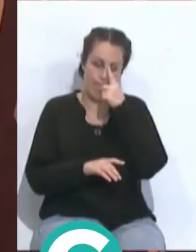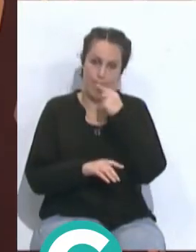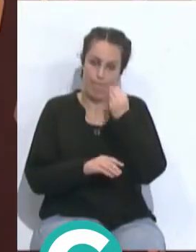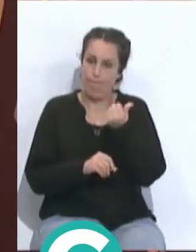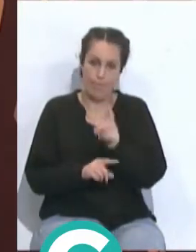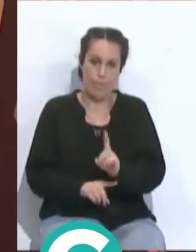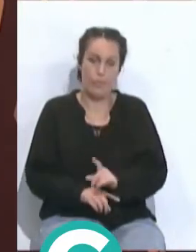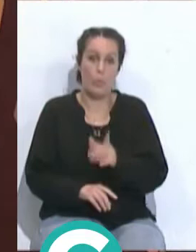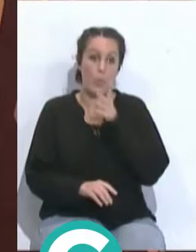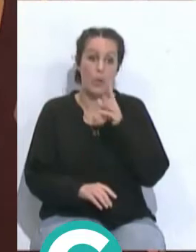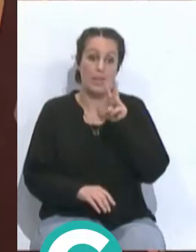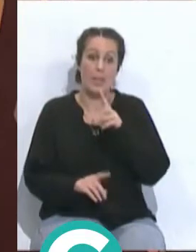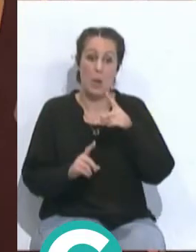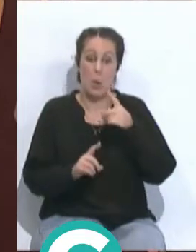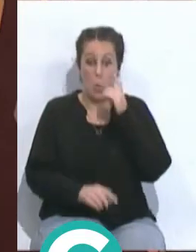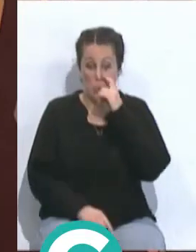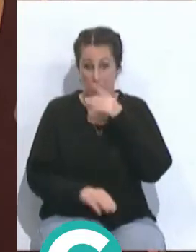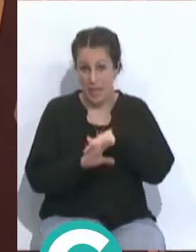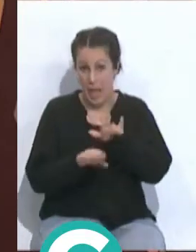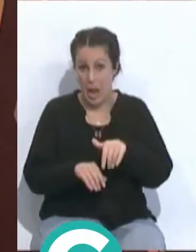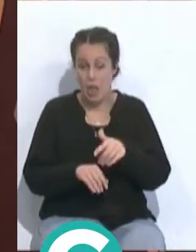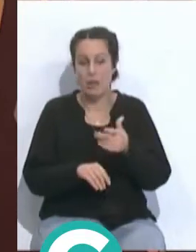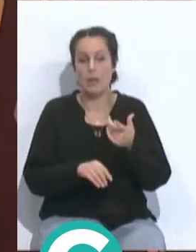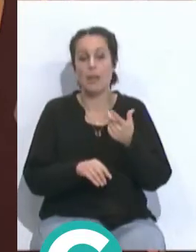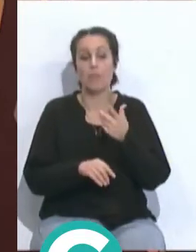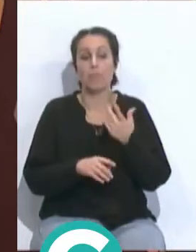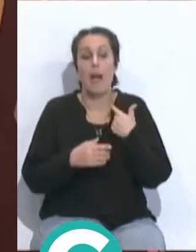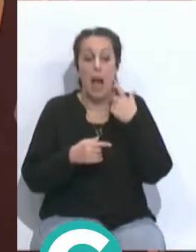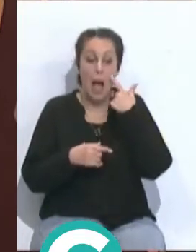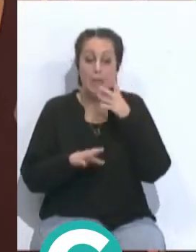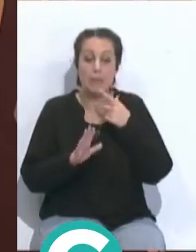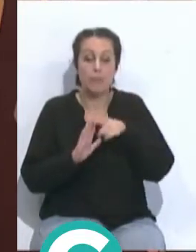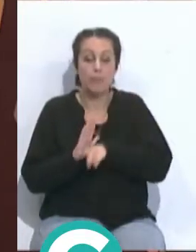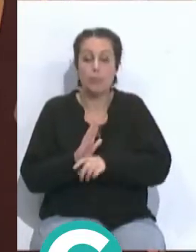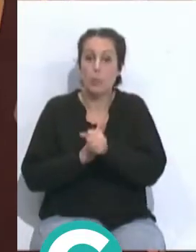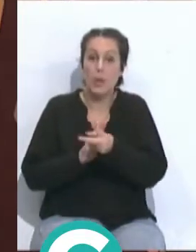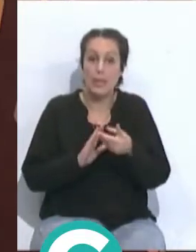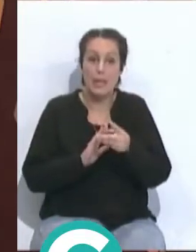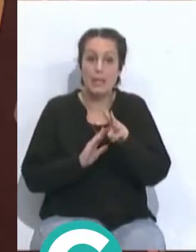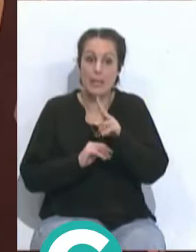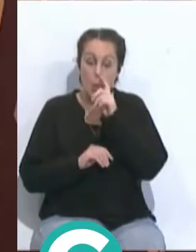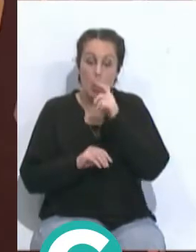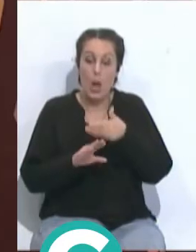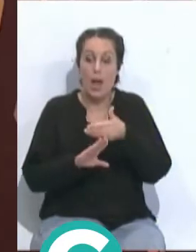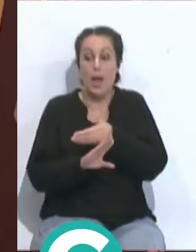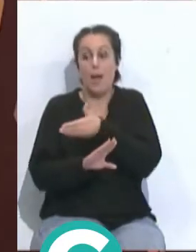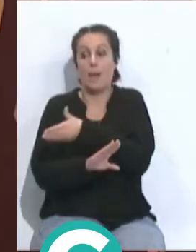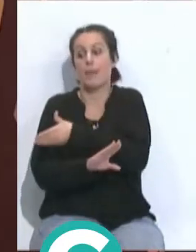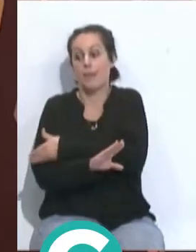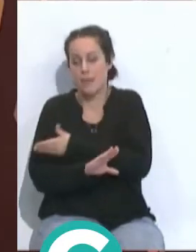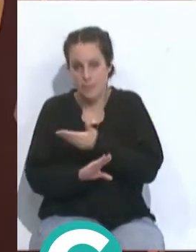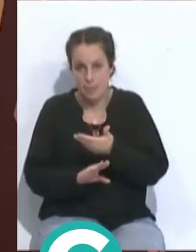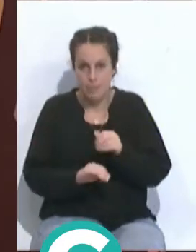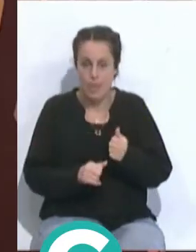porque el 3 de junio es la final. A partir de saber el número de inscripciones del 3 de junio hacia atrás tendremos que correr el